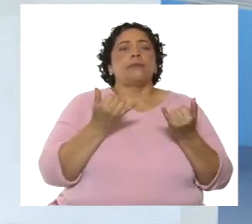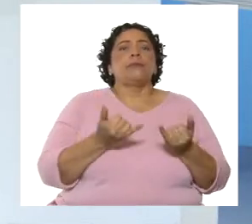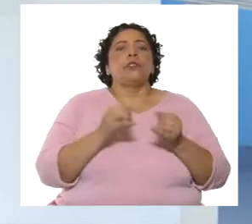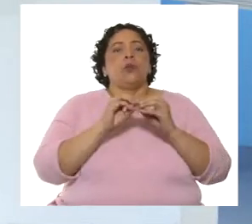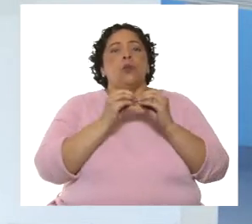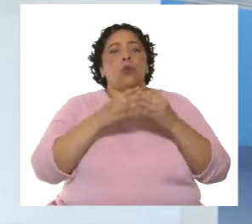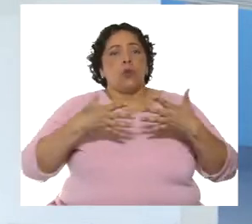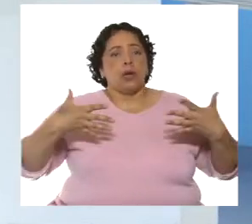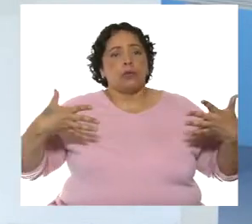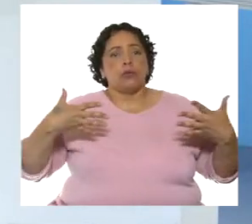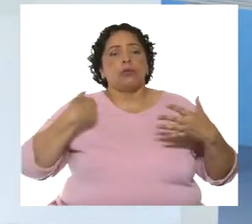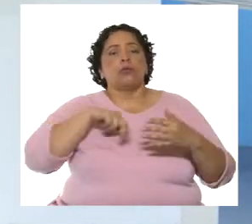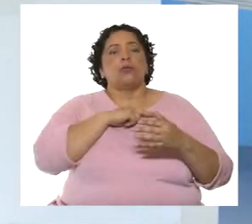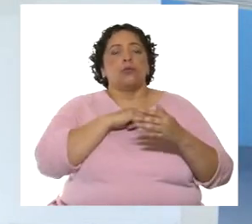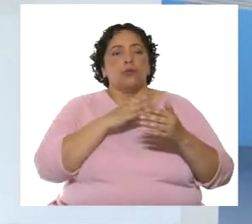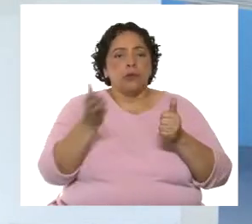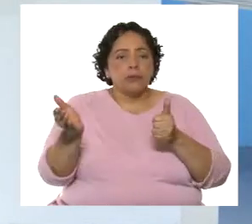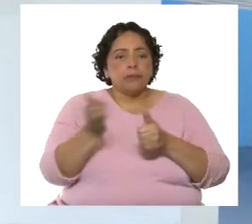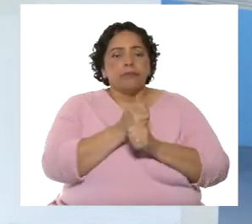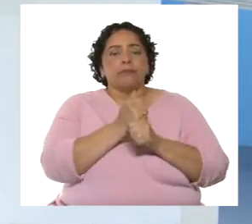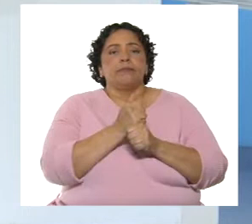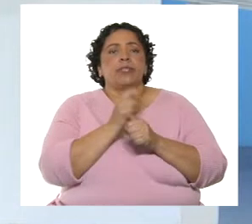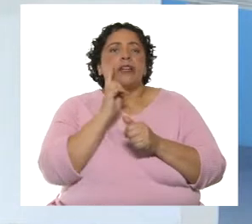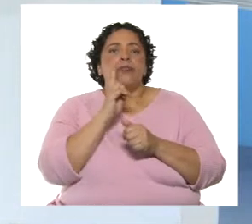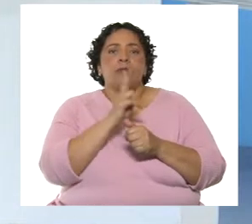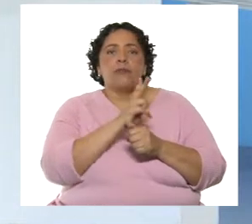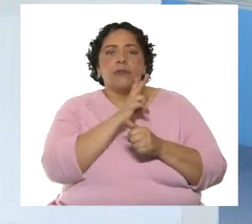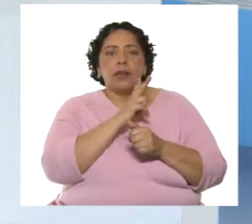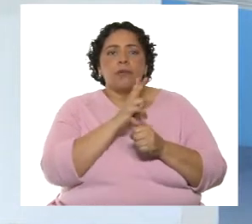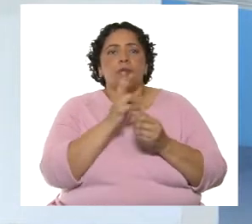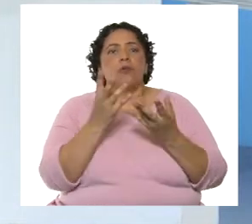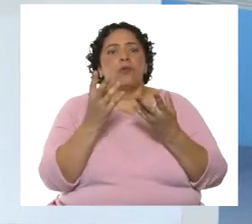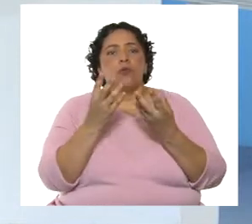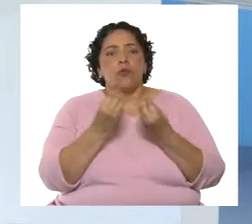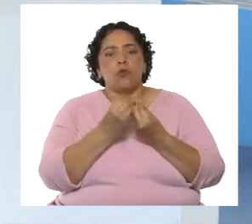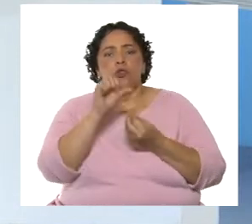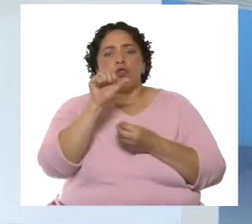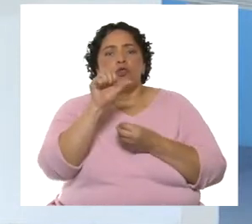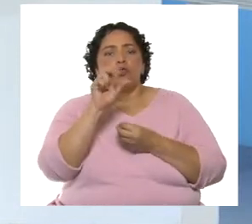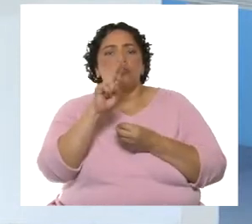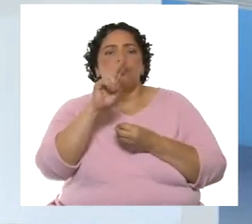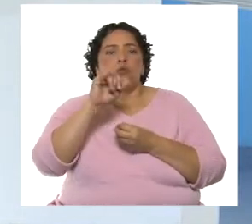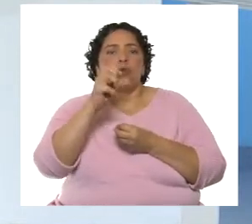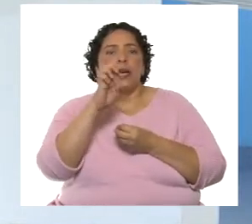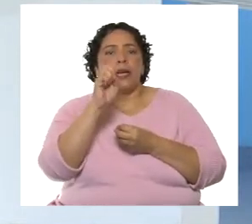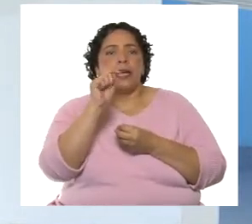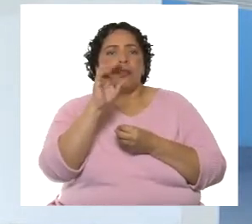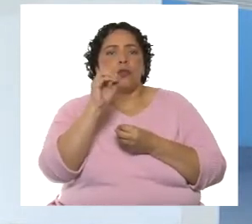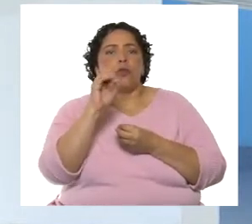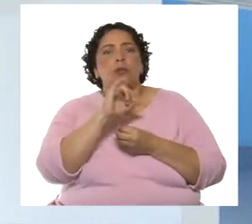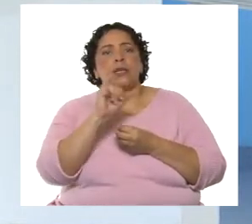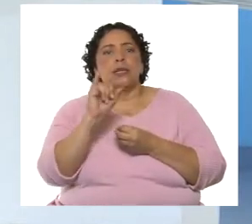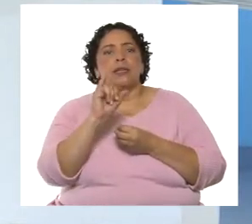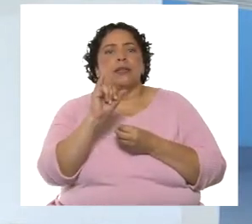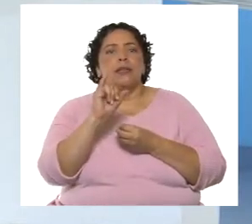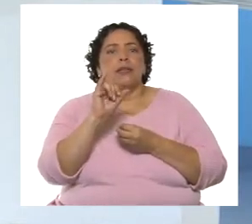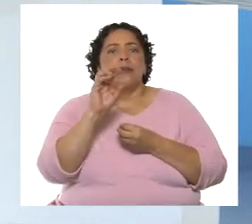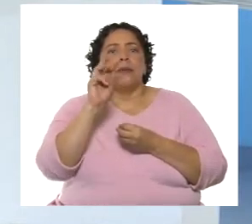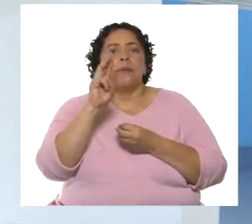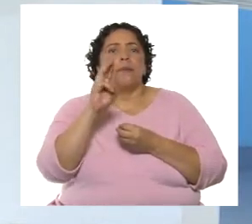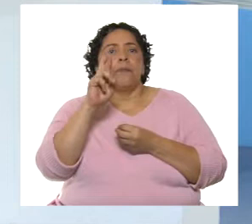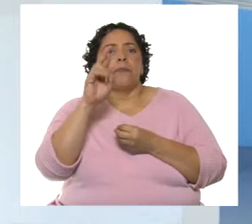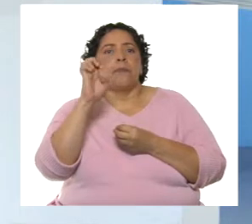esas oraciones podemos identificar tanto el verbo como el sujeto y el predicado, que ya lo hemos estudiado en